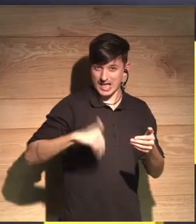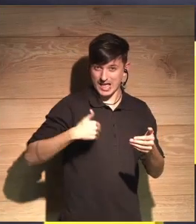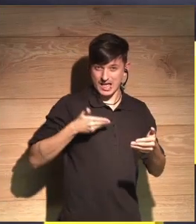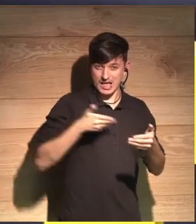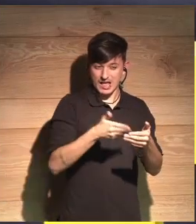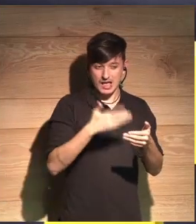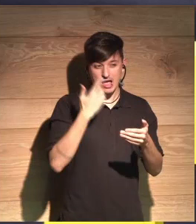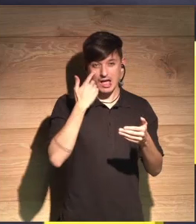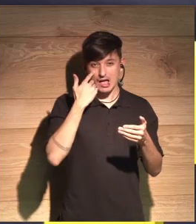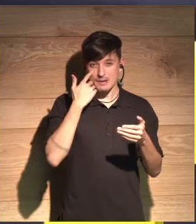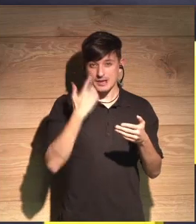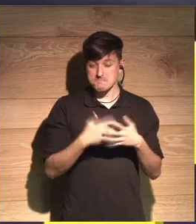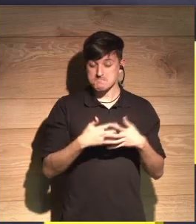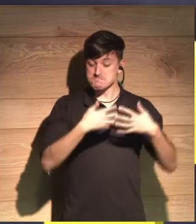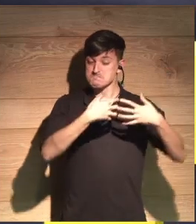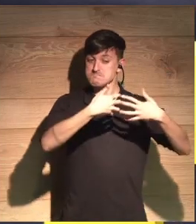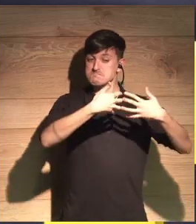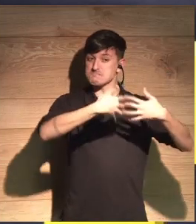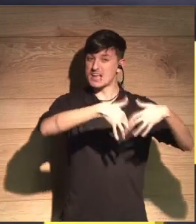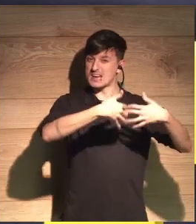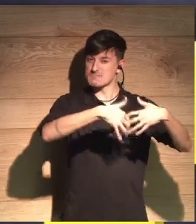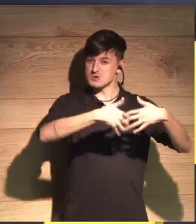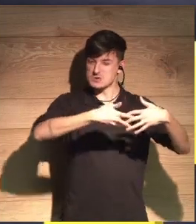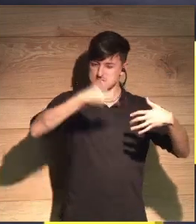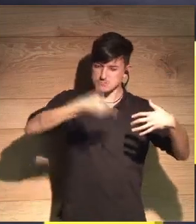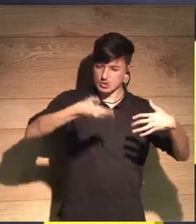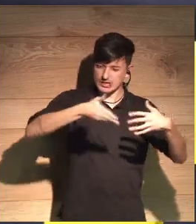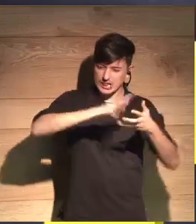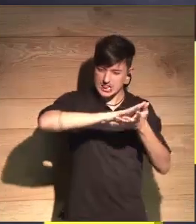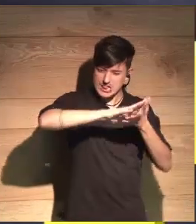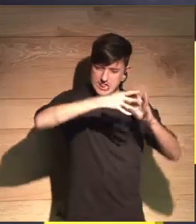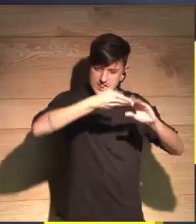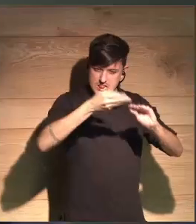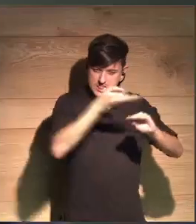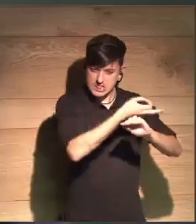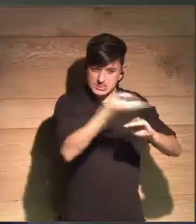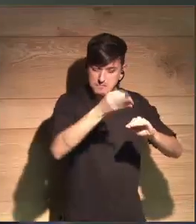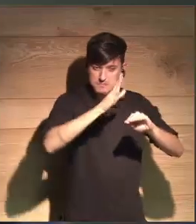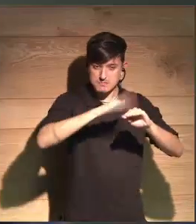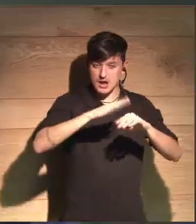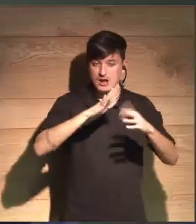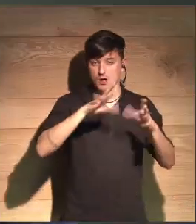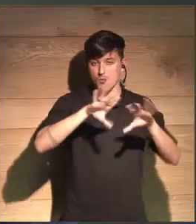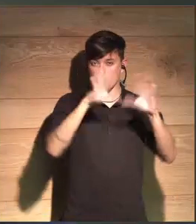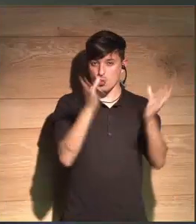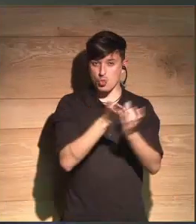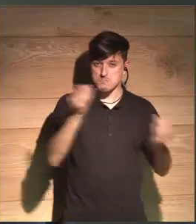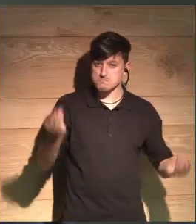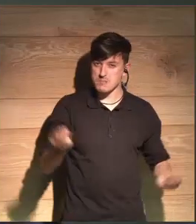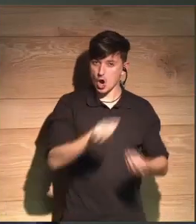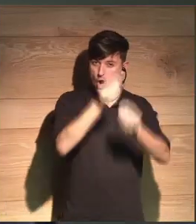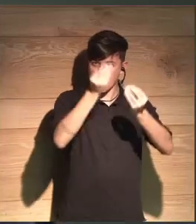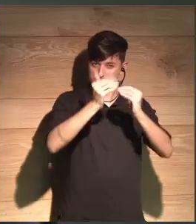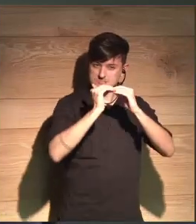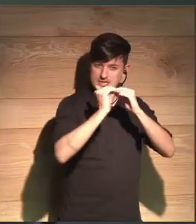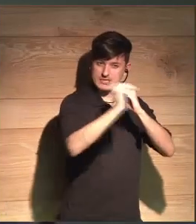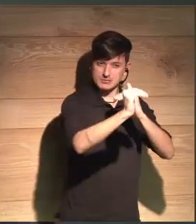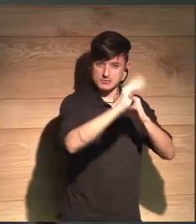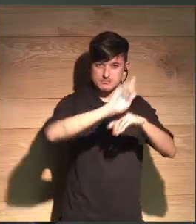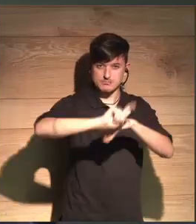trazar los mecanismos más relevantes y más adecuados para poder conseguir un mundo mejor un mundo más equilibrado y un mundo más